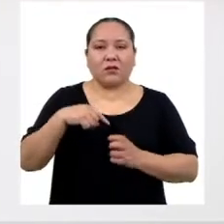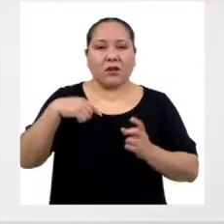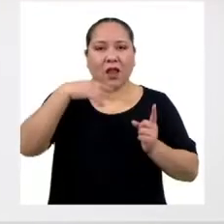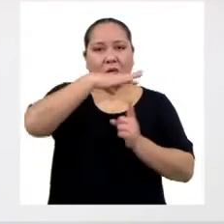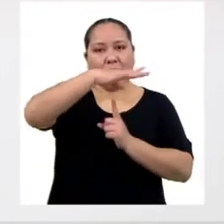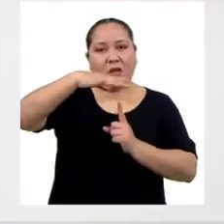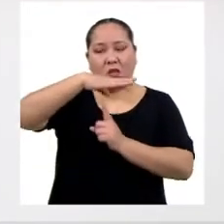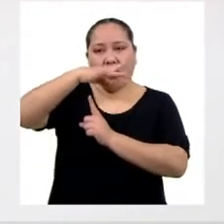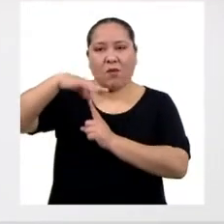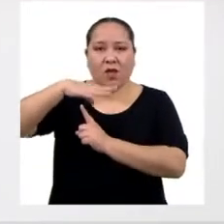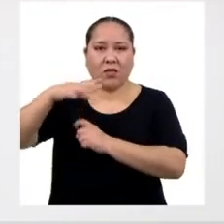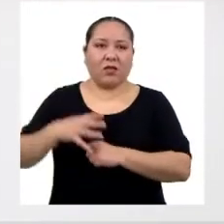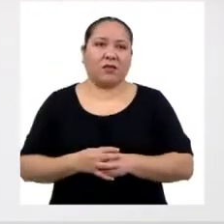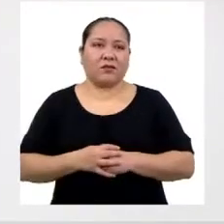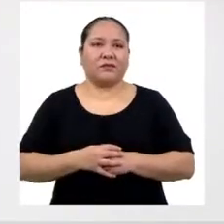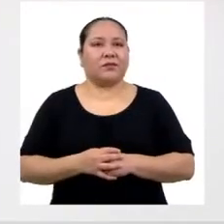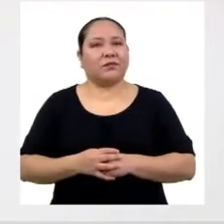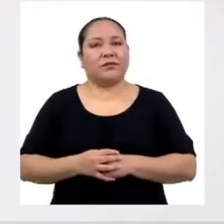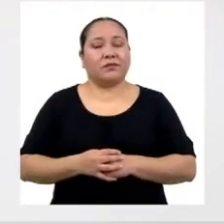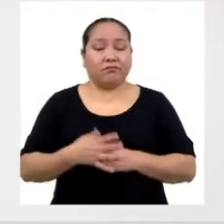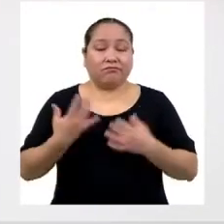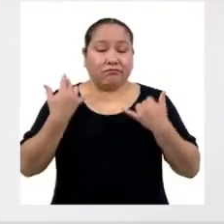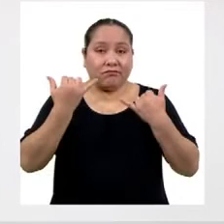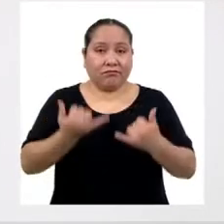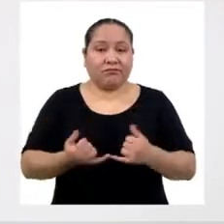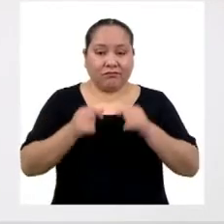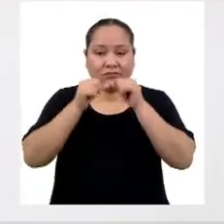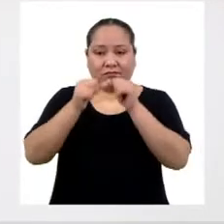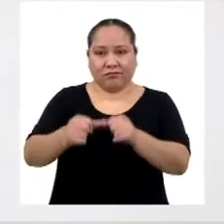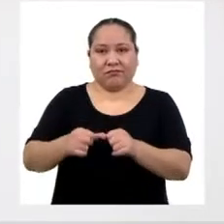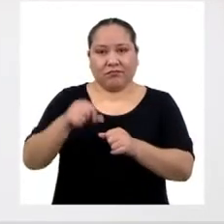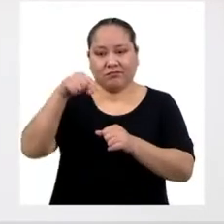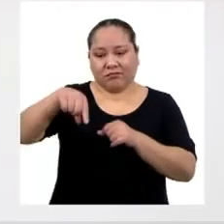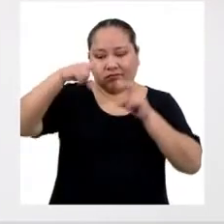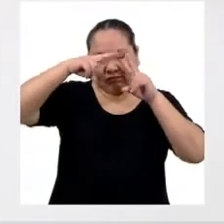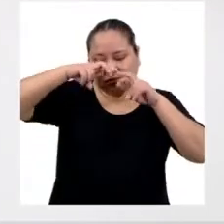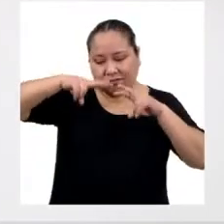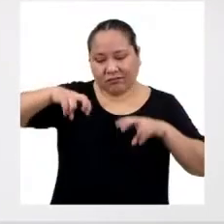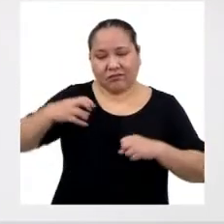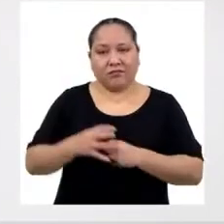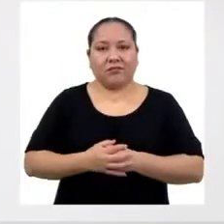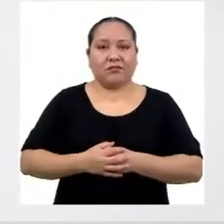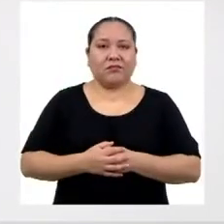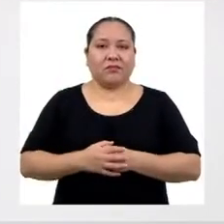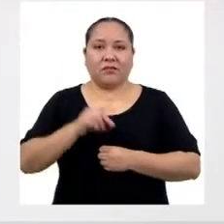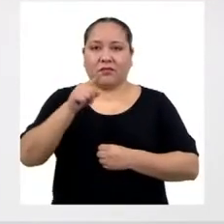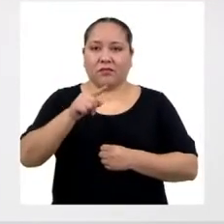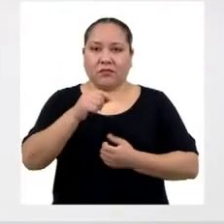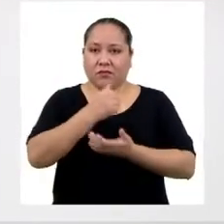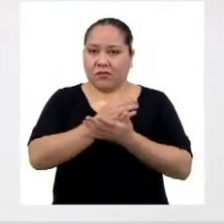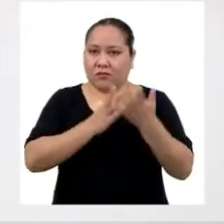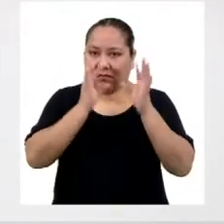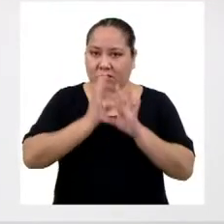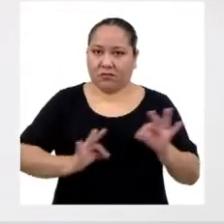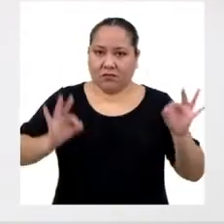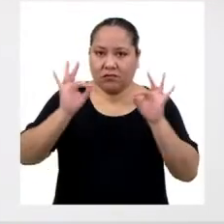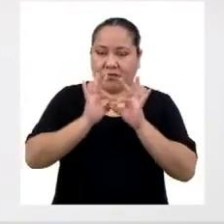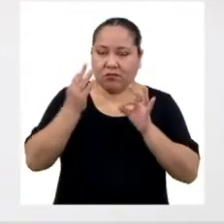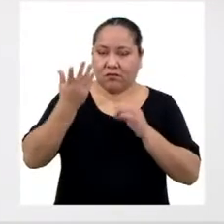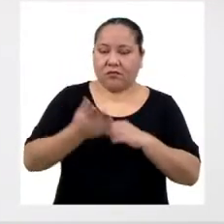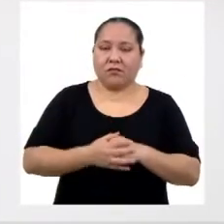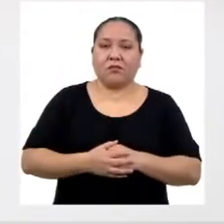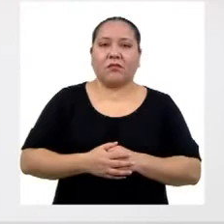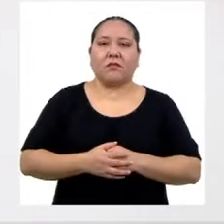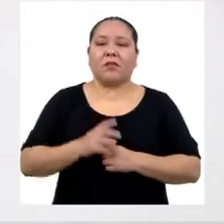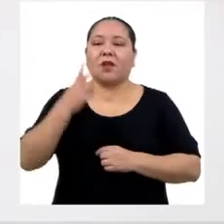ambiente. Pero ahora, es momento de seguir con nuestra investigación. Y un paso importante es determinar